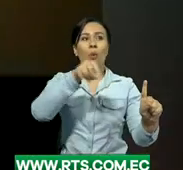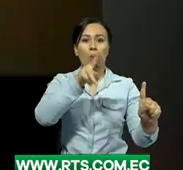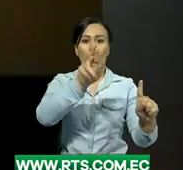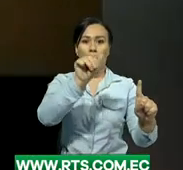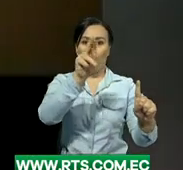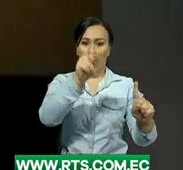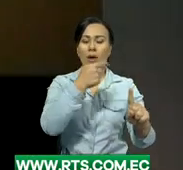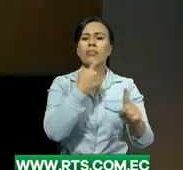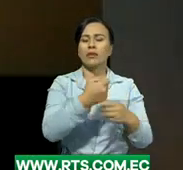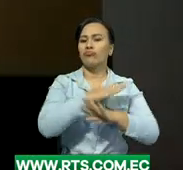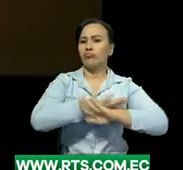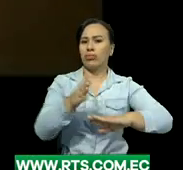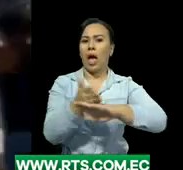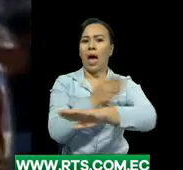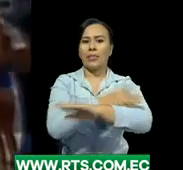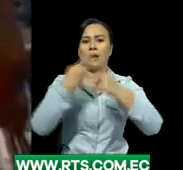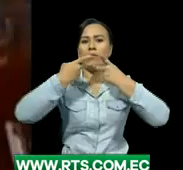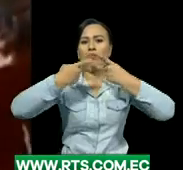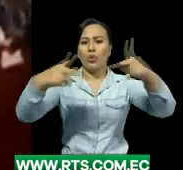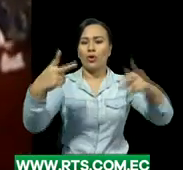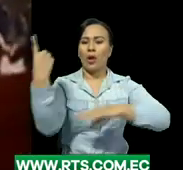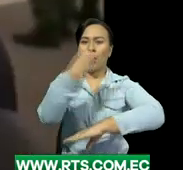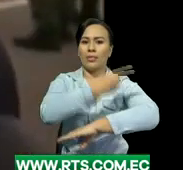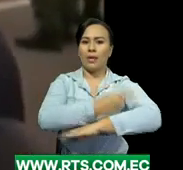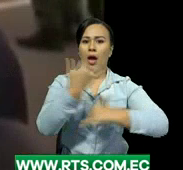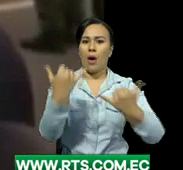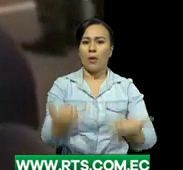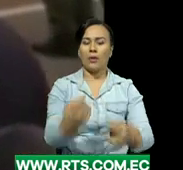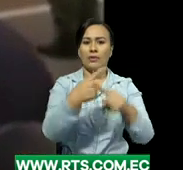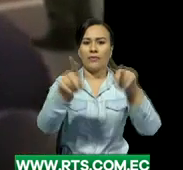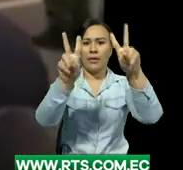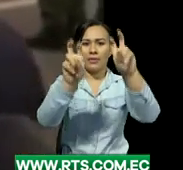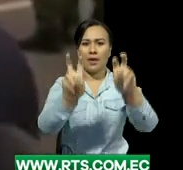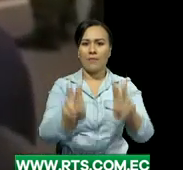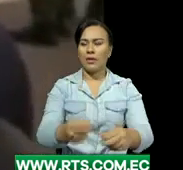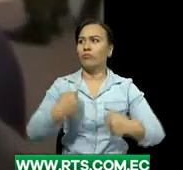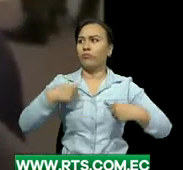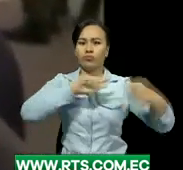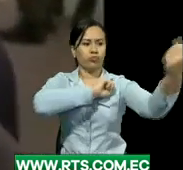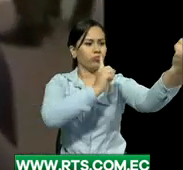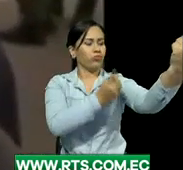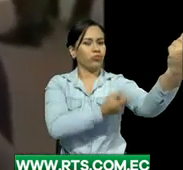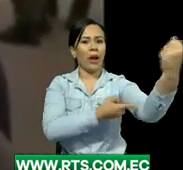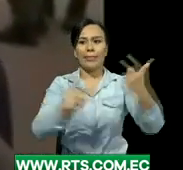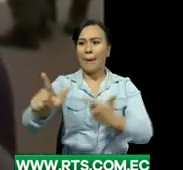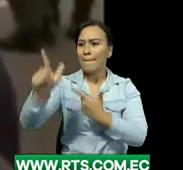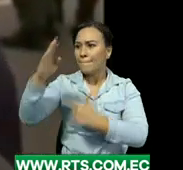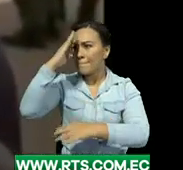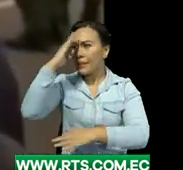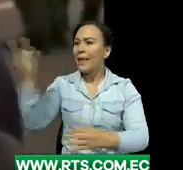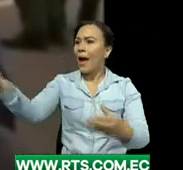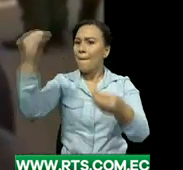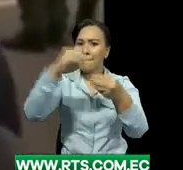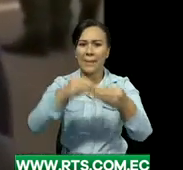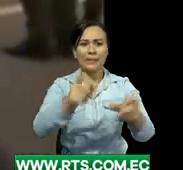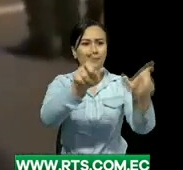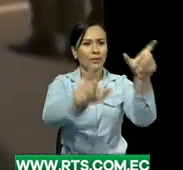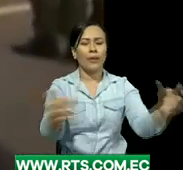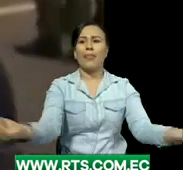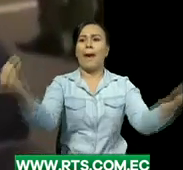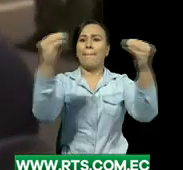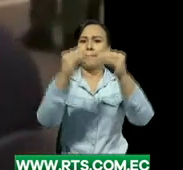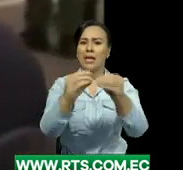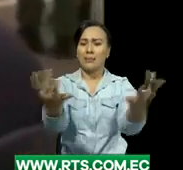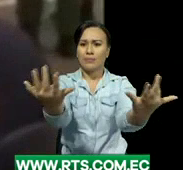a ocurrir durante este día. Como le dije, pero valientes, militares venezolanos empiezan a sumarse a nuestra causa. Sabíamos que era